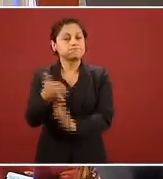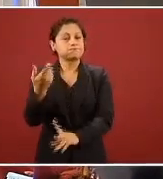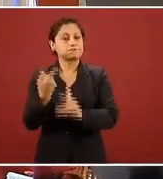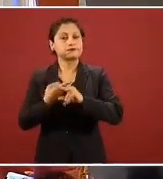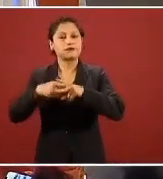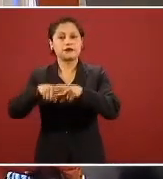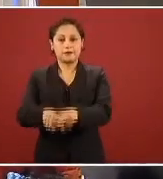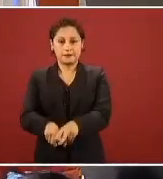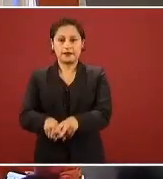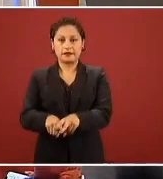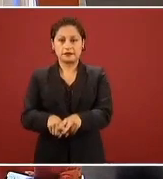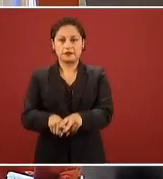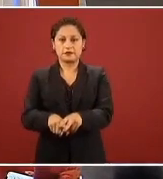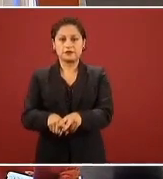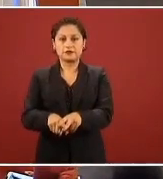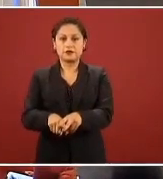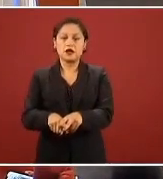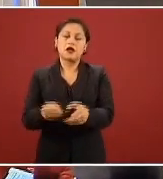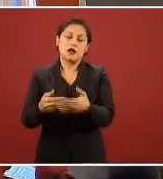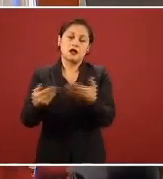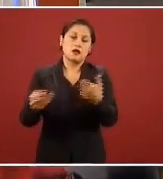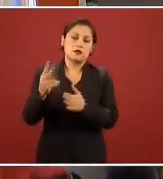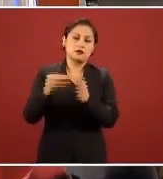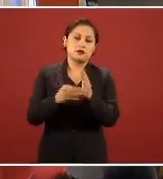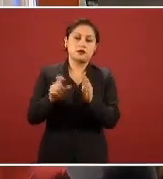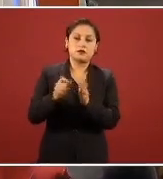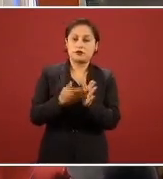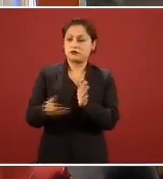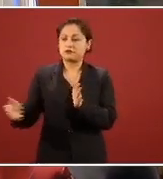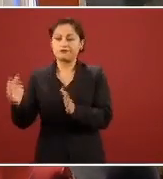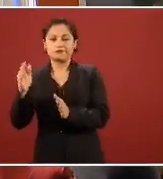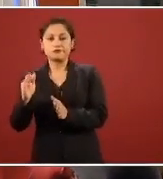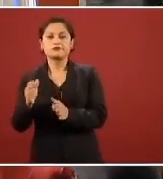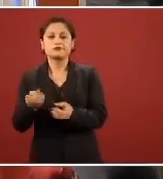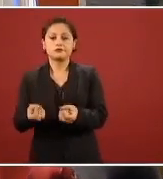al 2020.